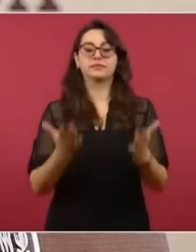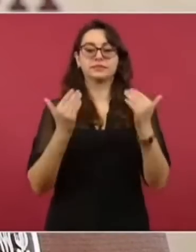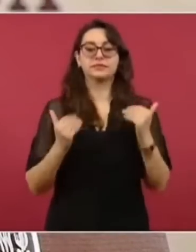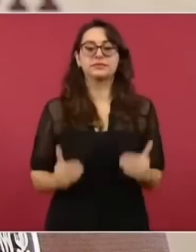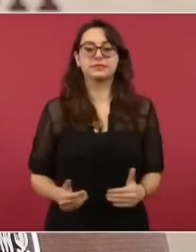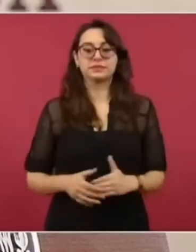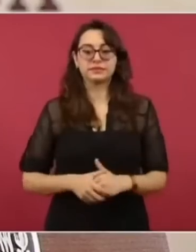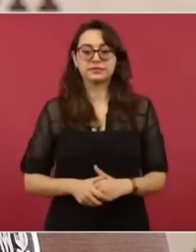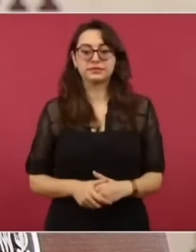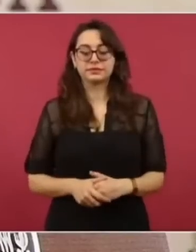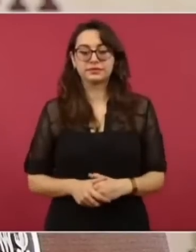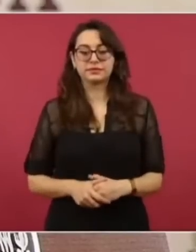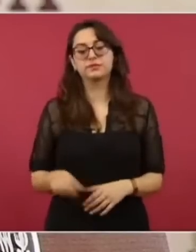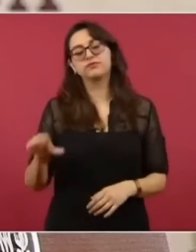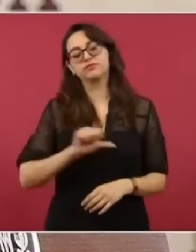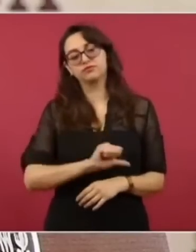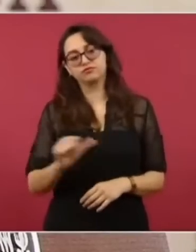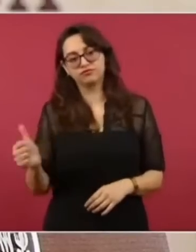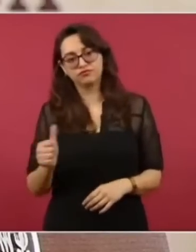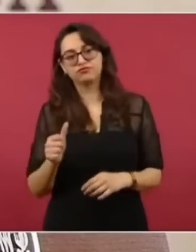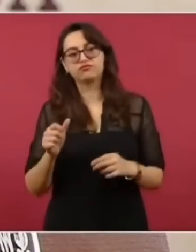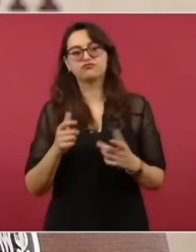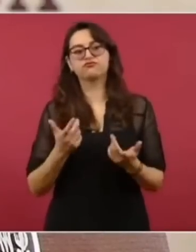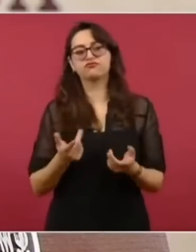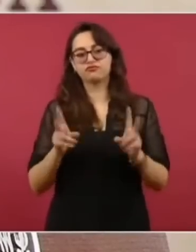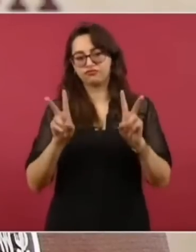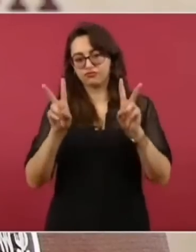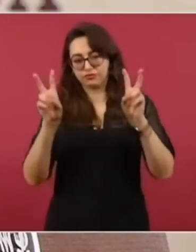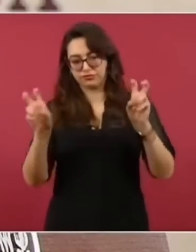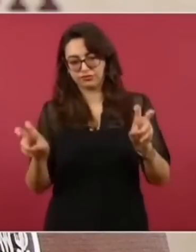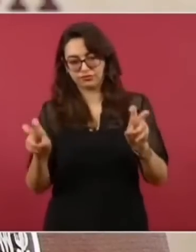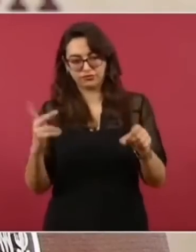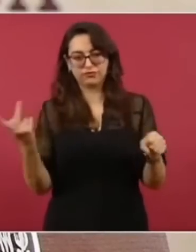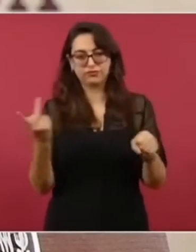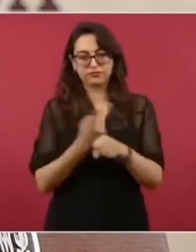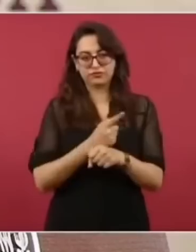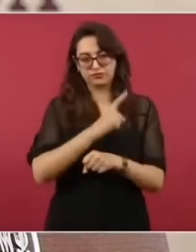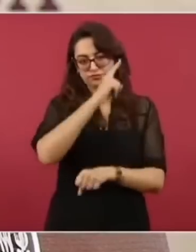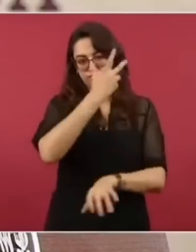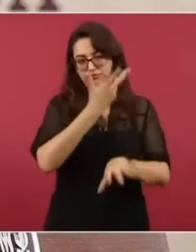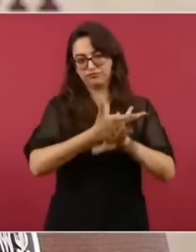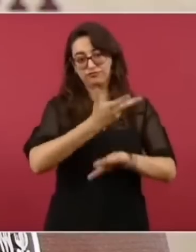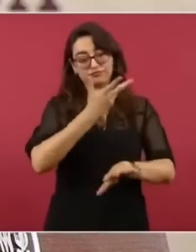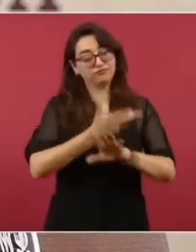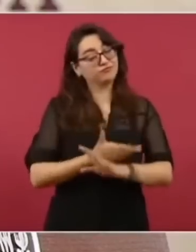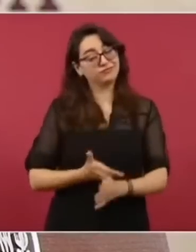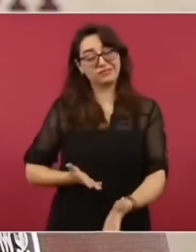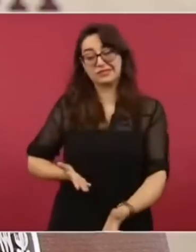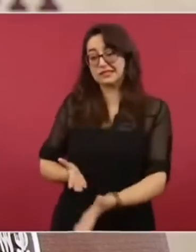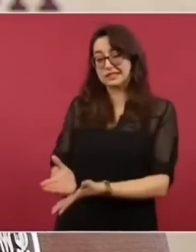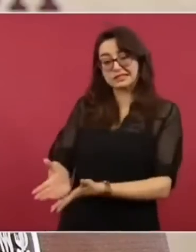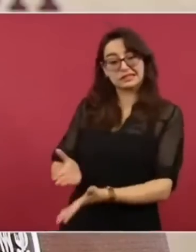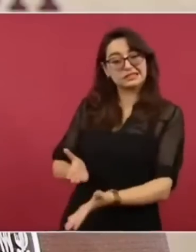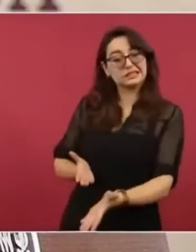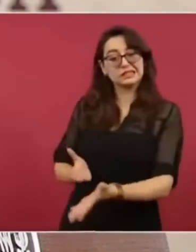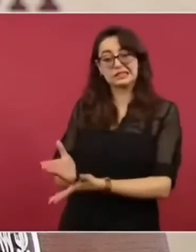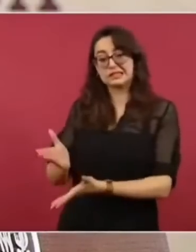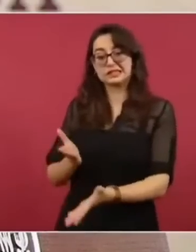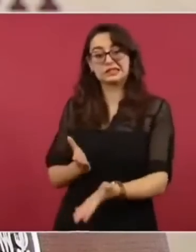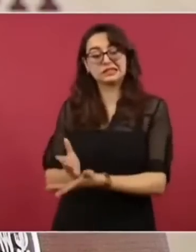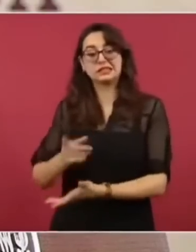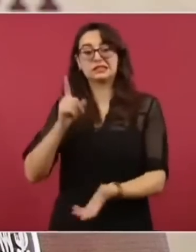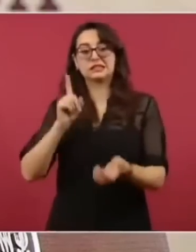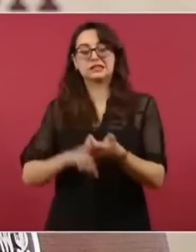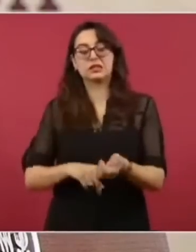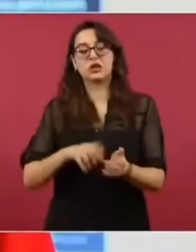un análisis que hicimos sobre el intervencionismo del Departamento de Estados Unidos a través de la